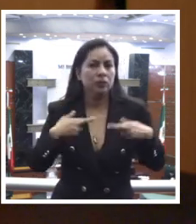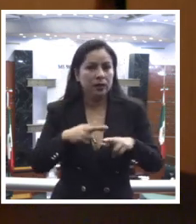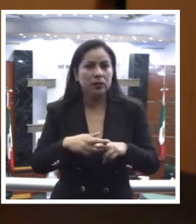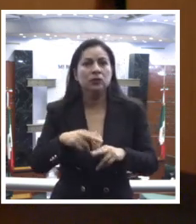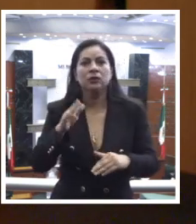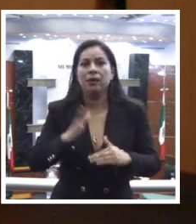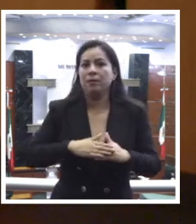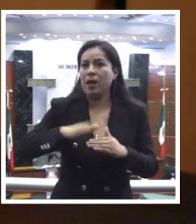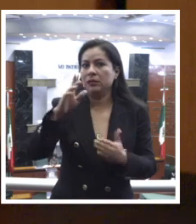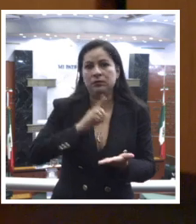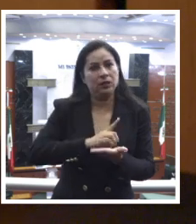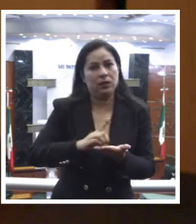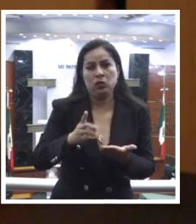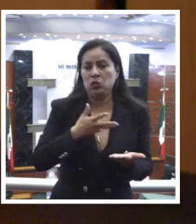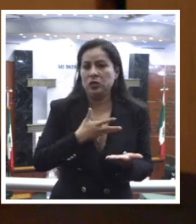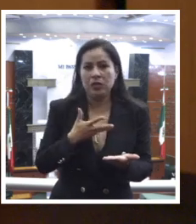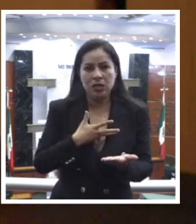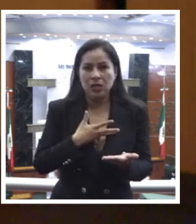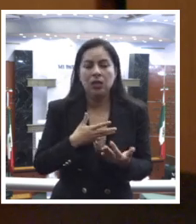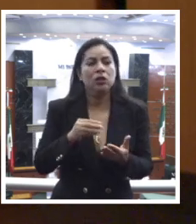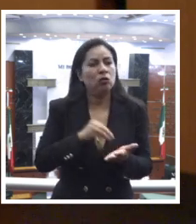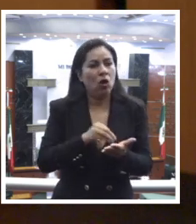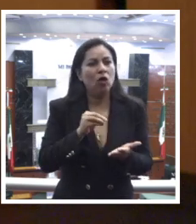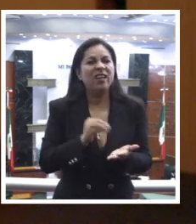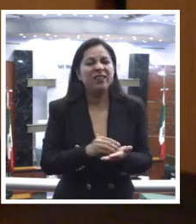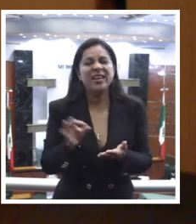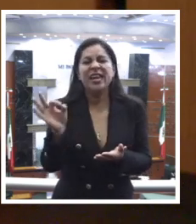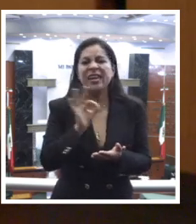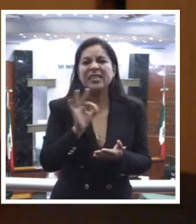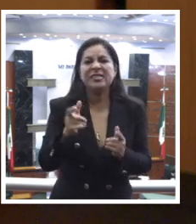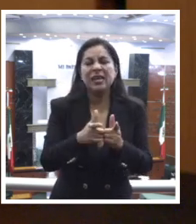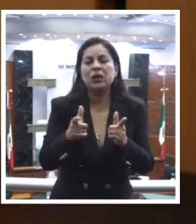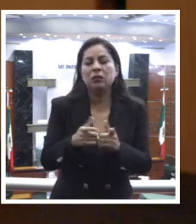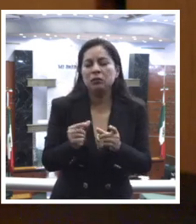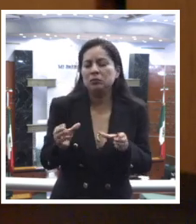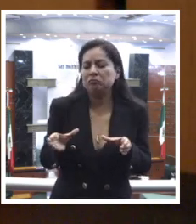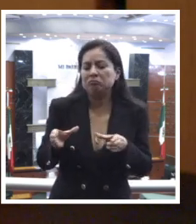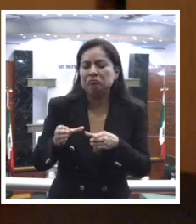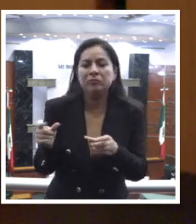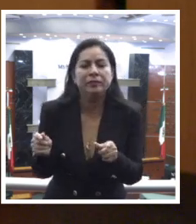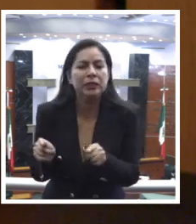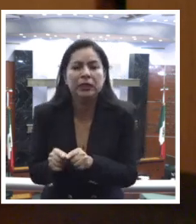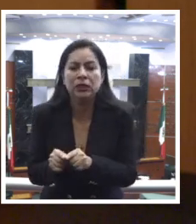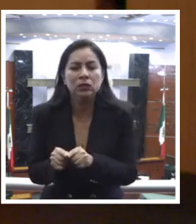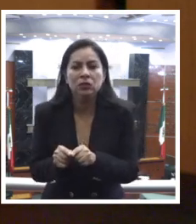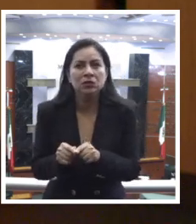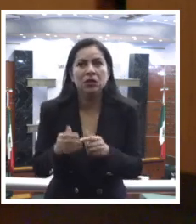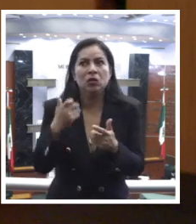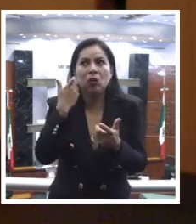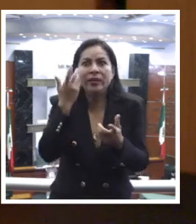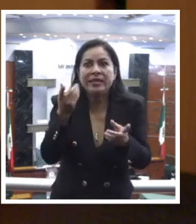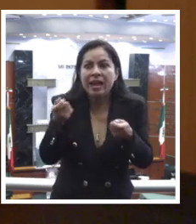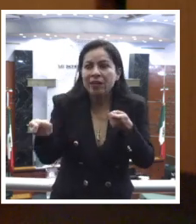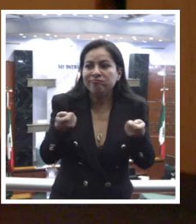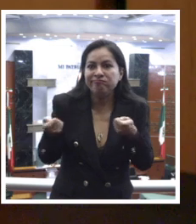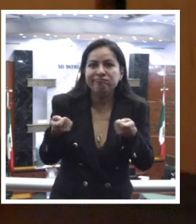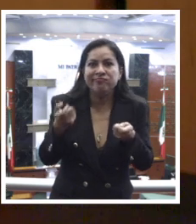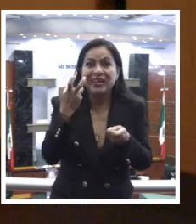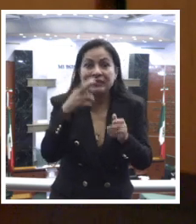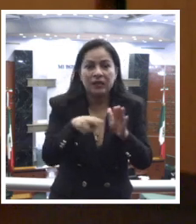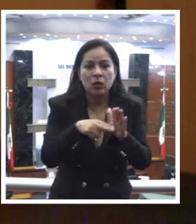el mayor derecho. Todavía quizá hay grupos pequeños que no se quieren ajustar a esta